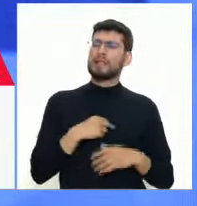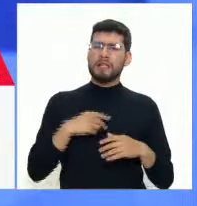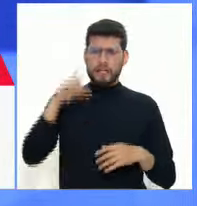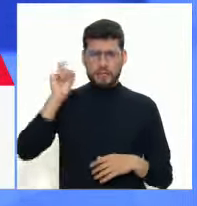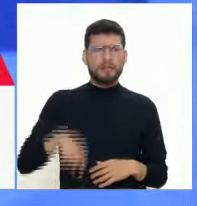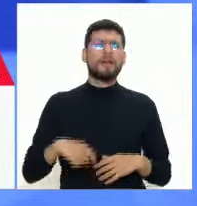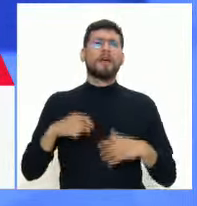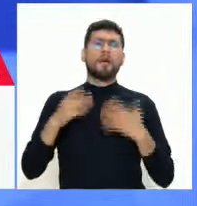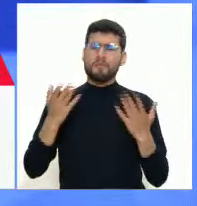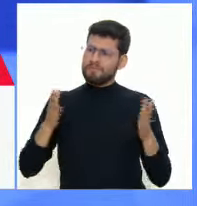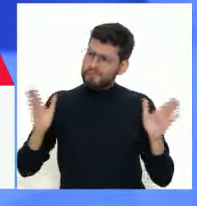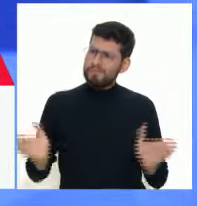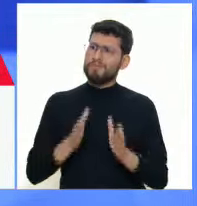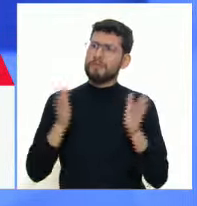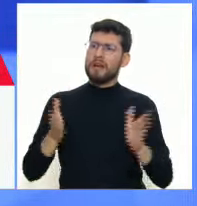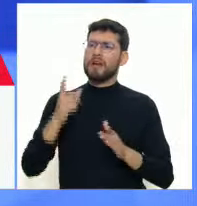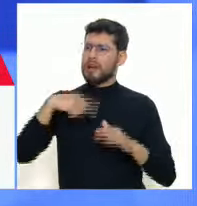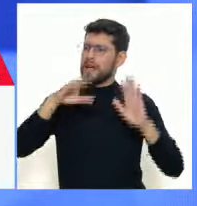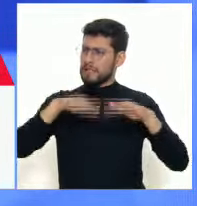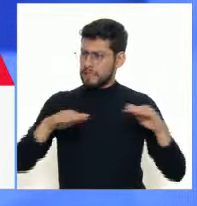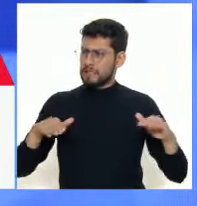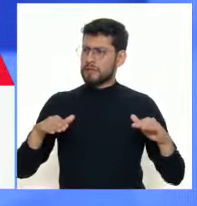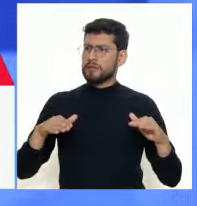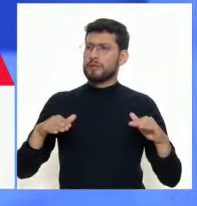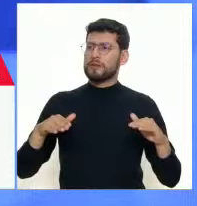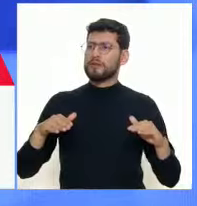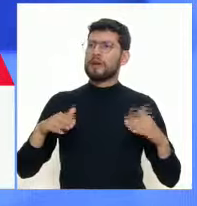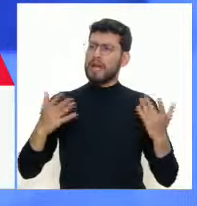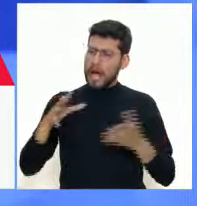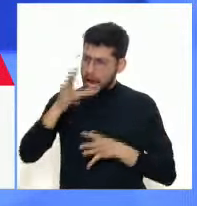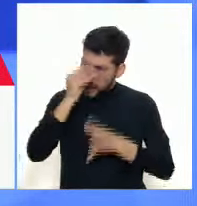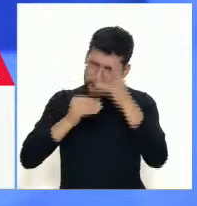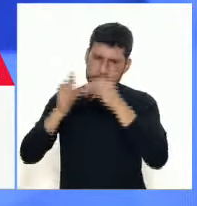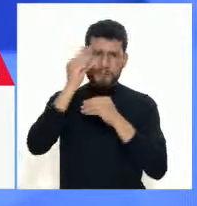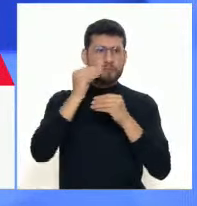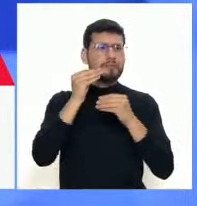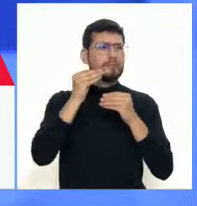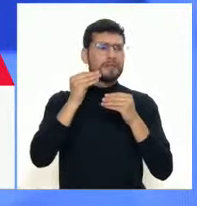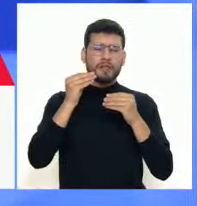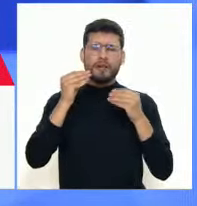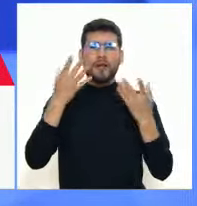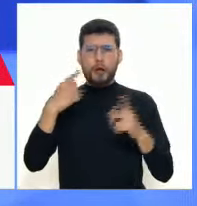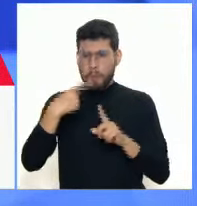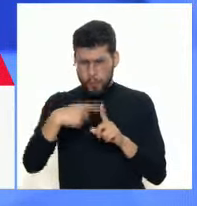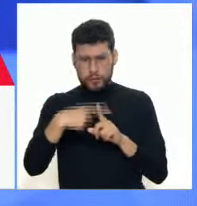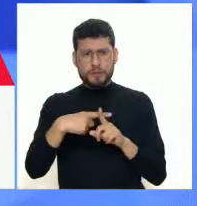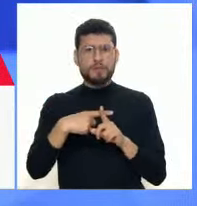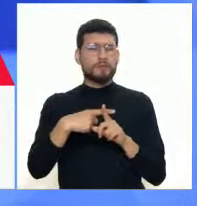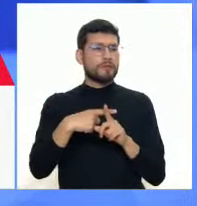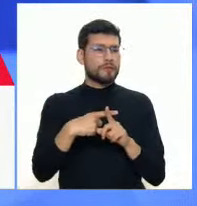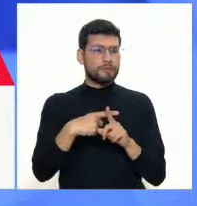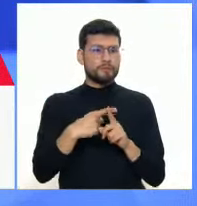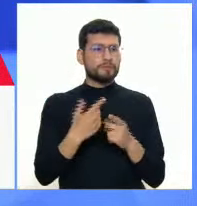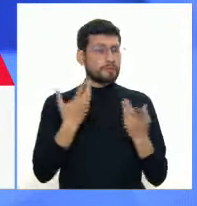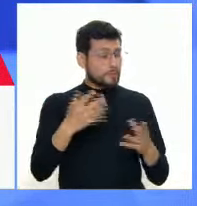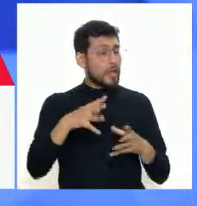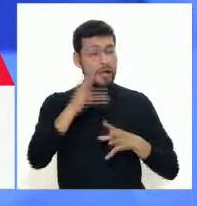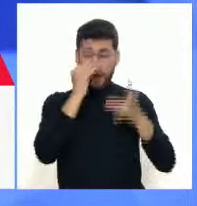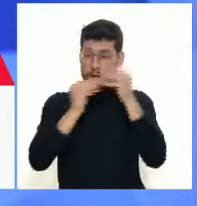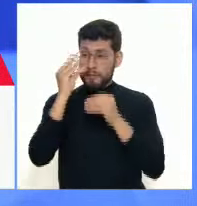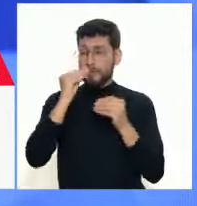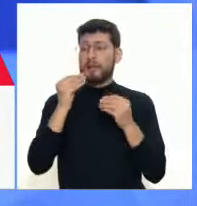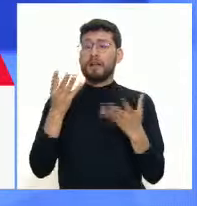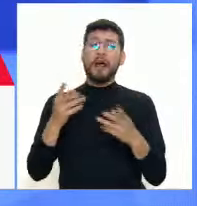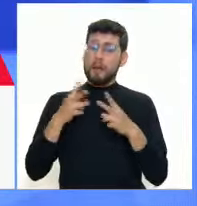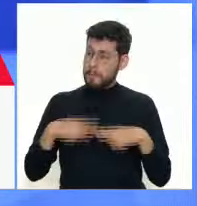que colocar, incentivar en nuestros niños el aprendizaje positivo, el